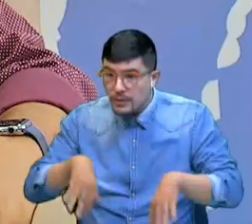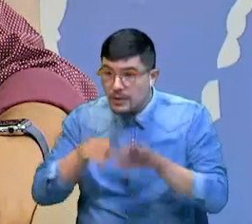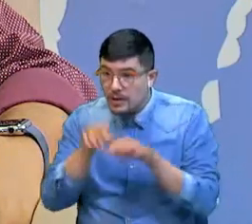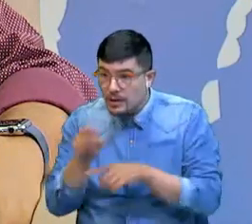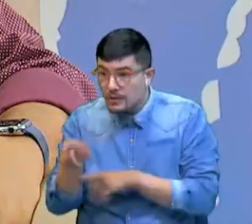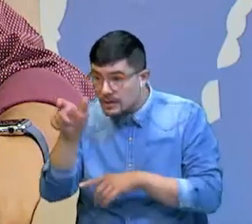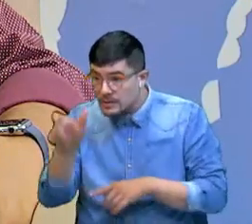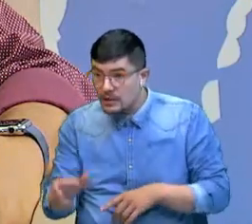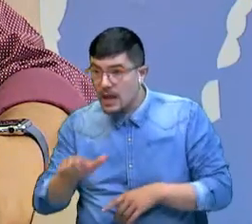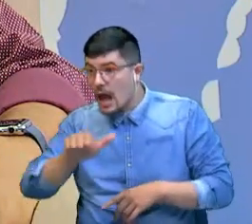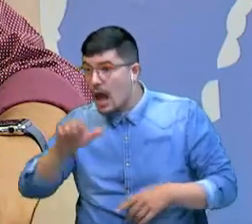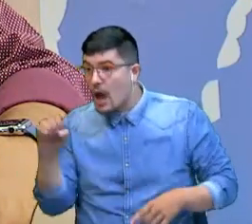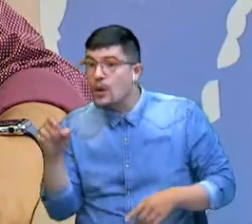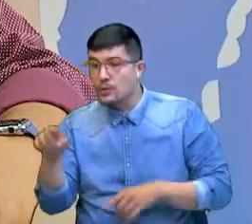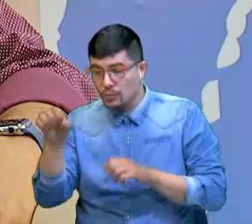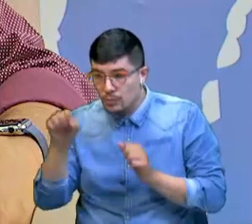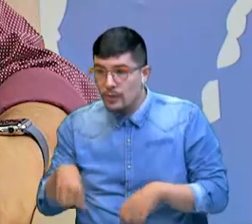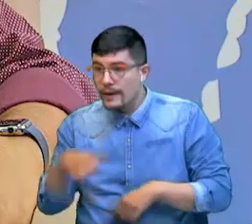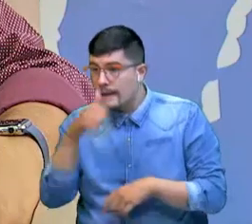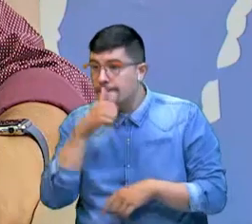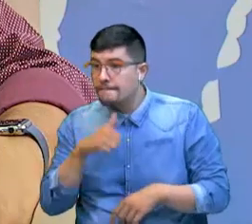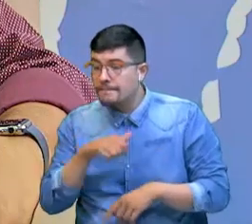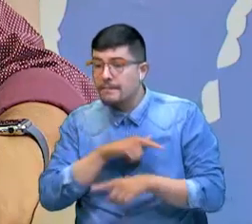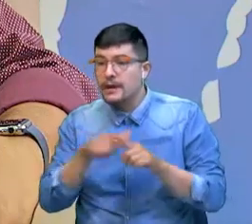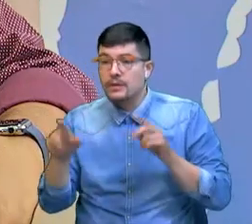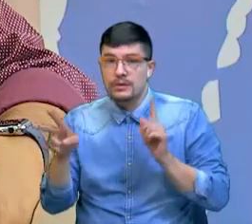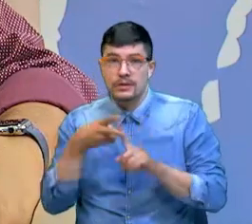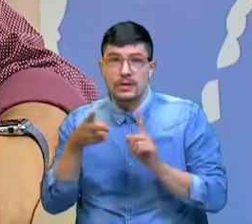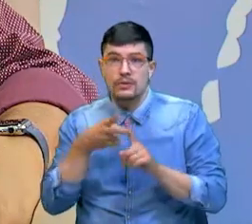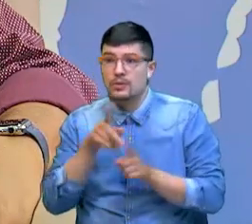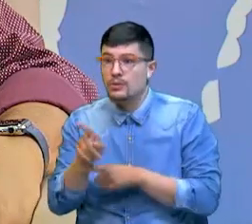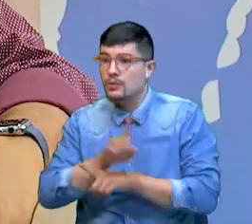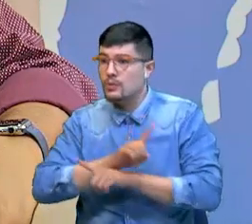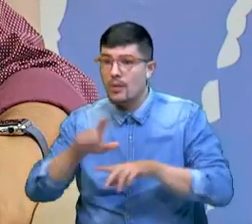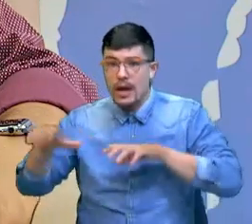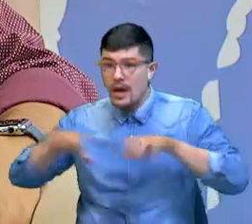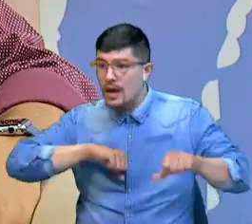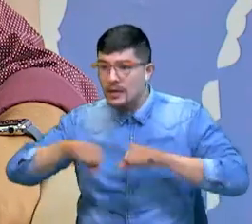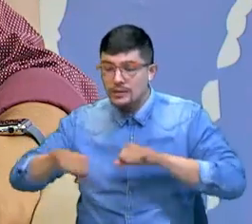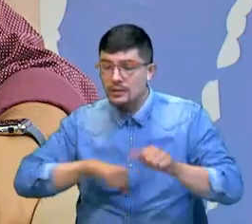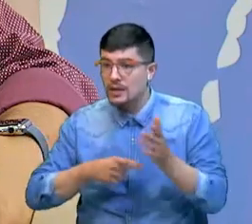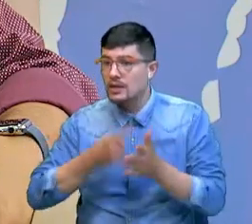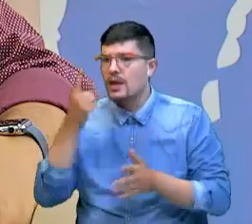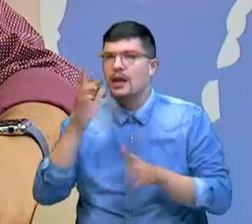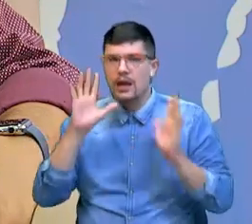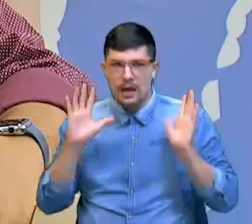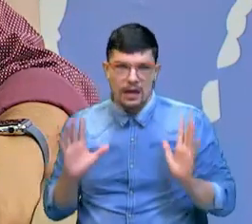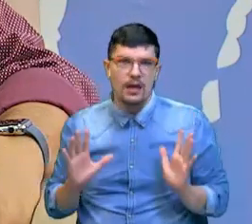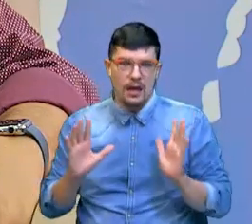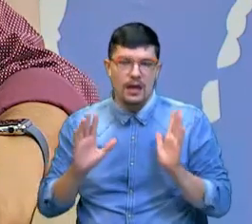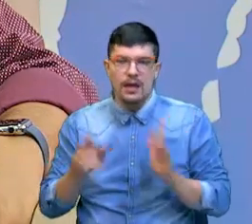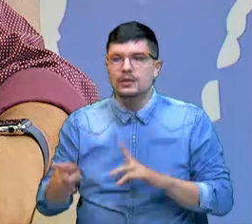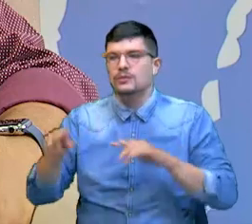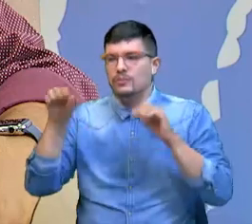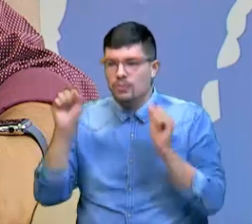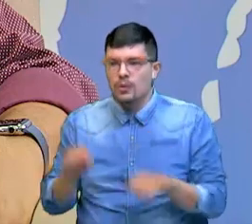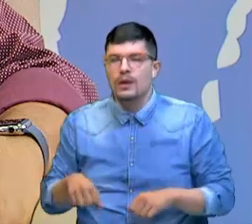señor o señora, la pudo soportar. Y segundo, no actuó de manera inmediata, entonces le